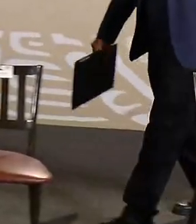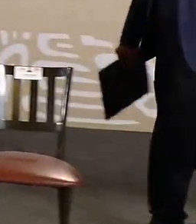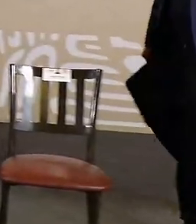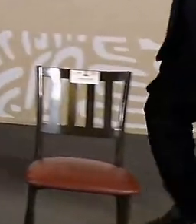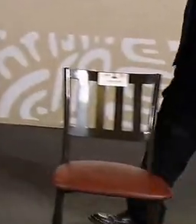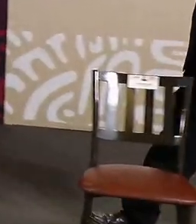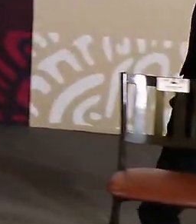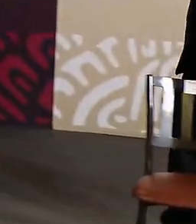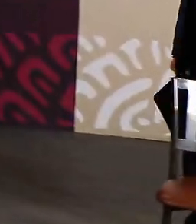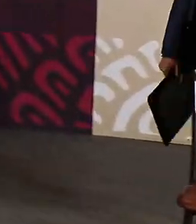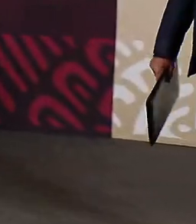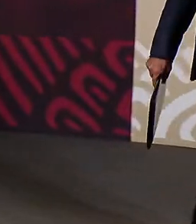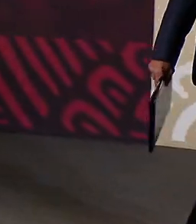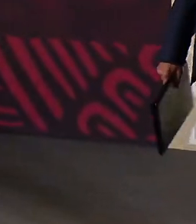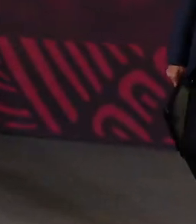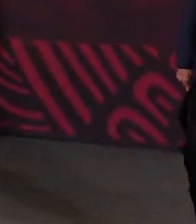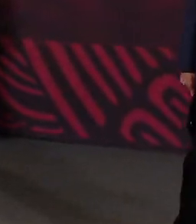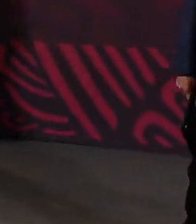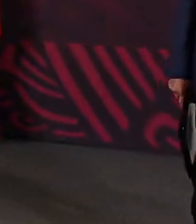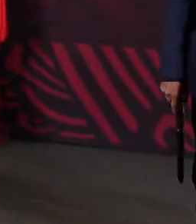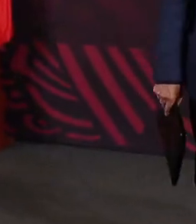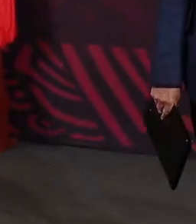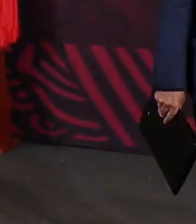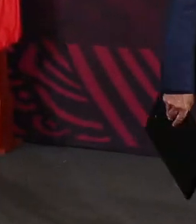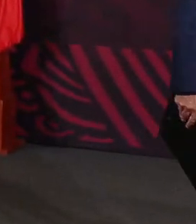Muy buenos días.